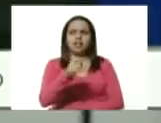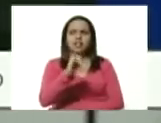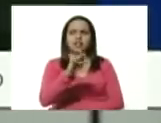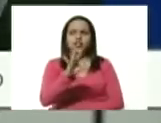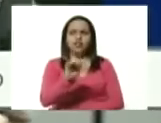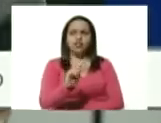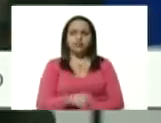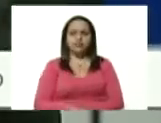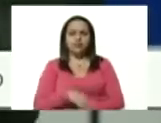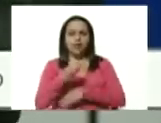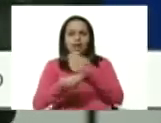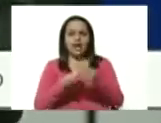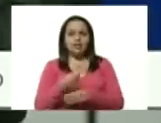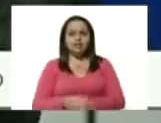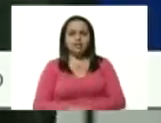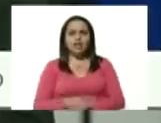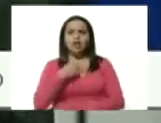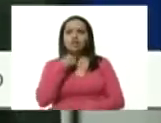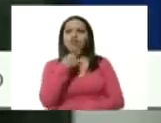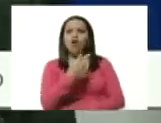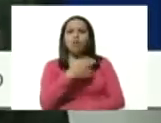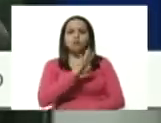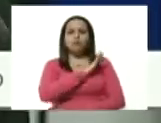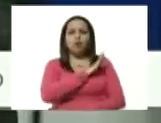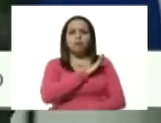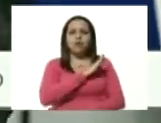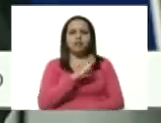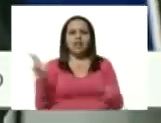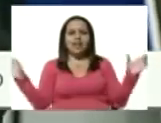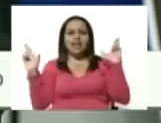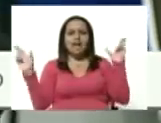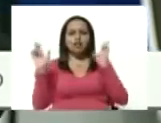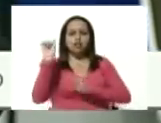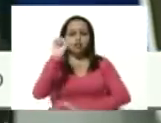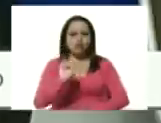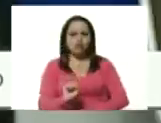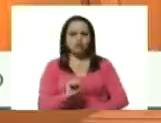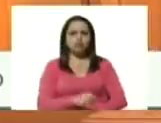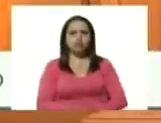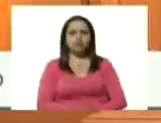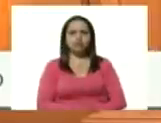conductora del programa Con Voz Propia en Radio del Sur.